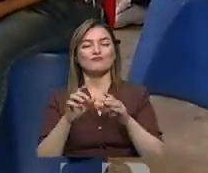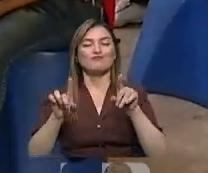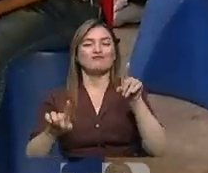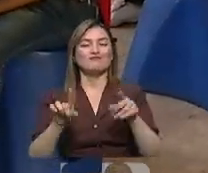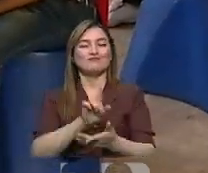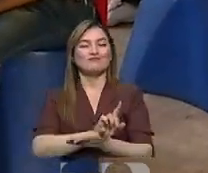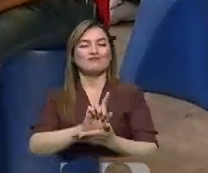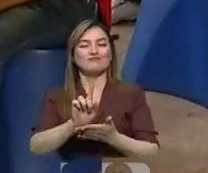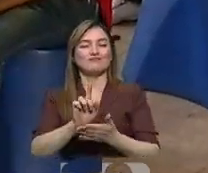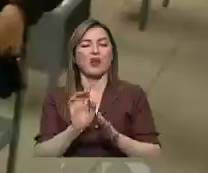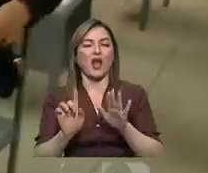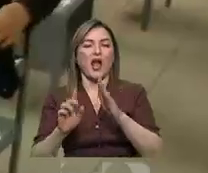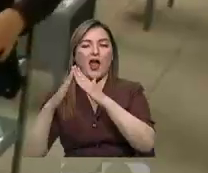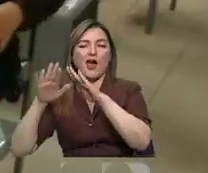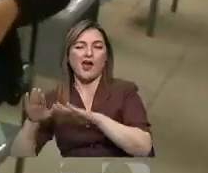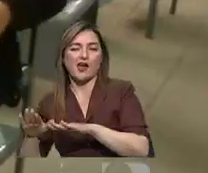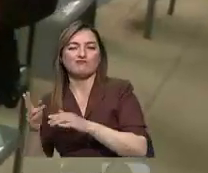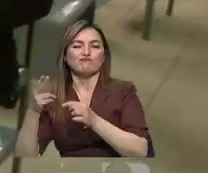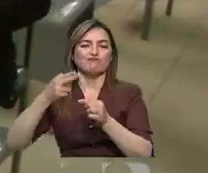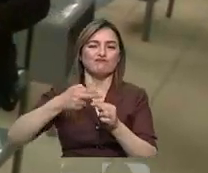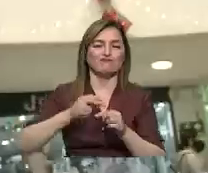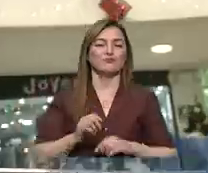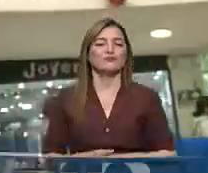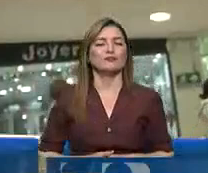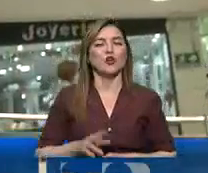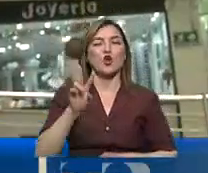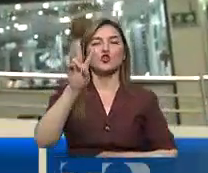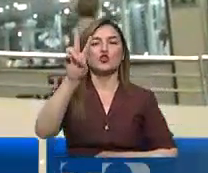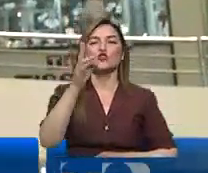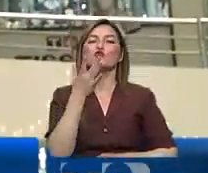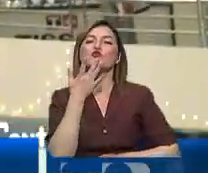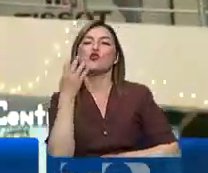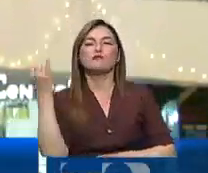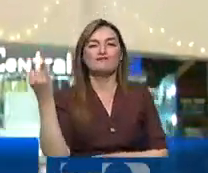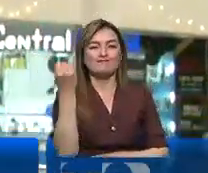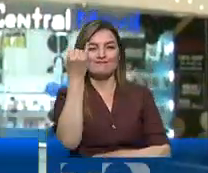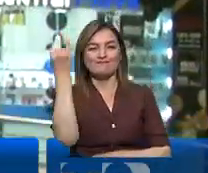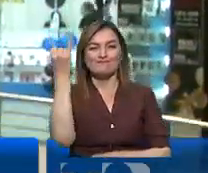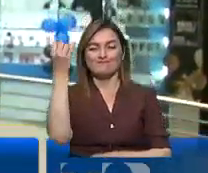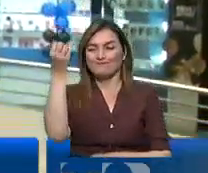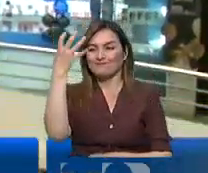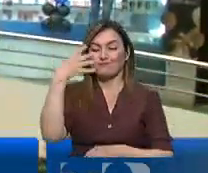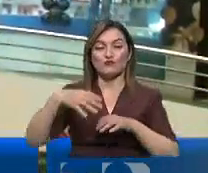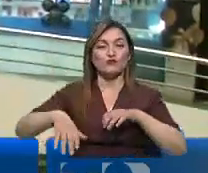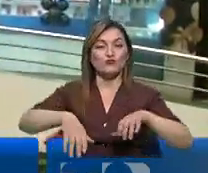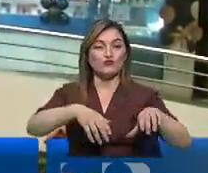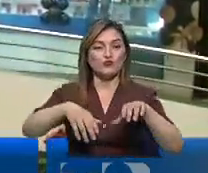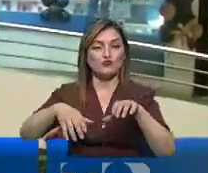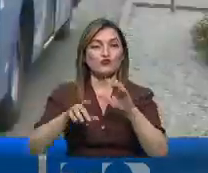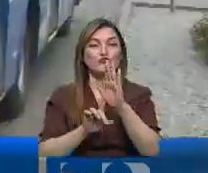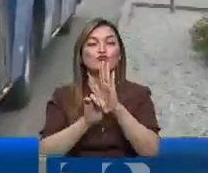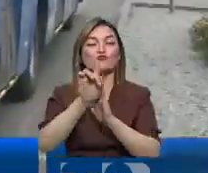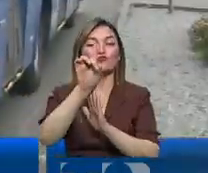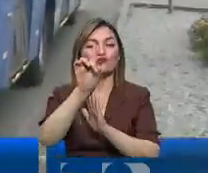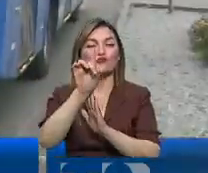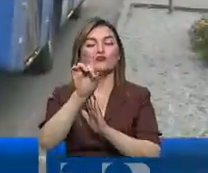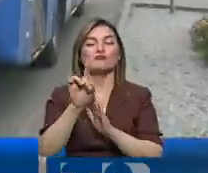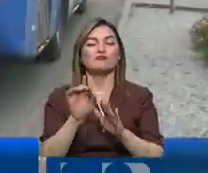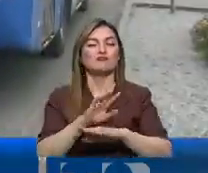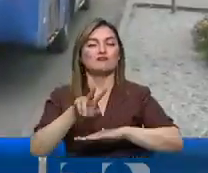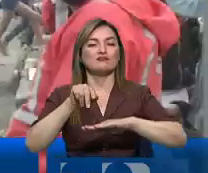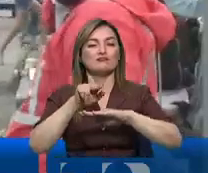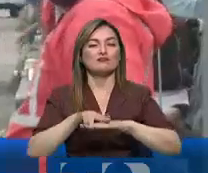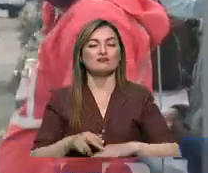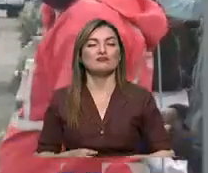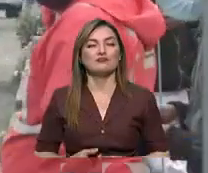esta semana semi presenciales y sólo dos están en color verde en donde las actividades se podrán desarrollar casi con total